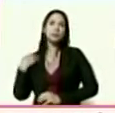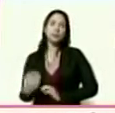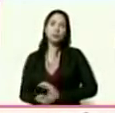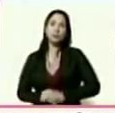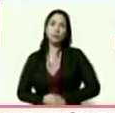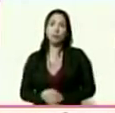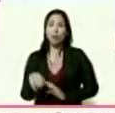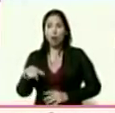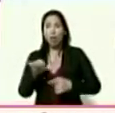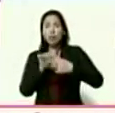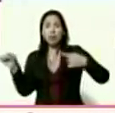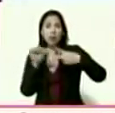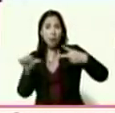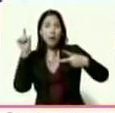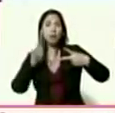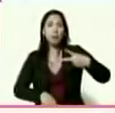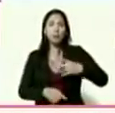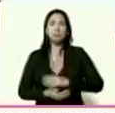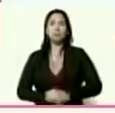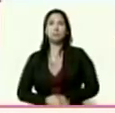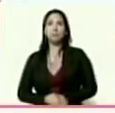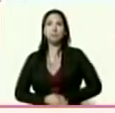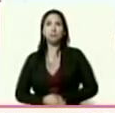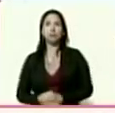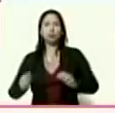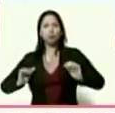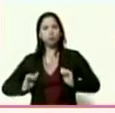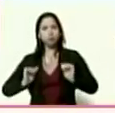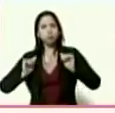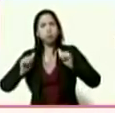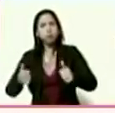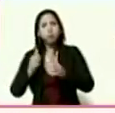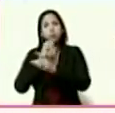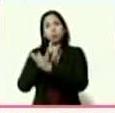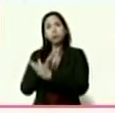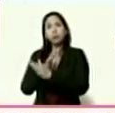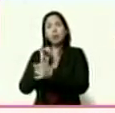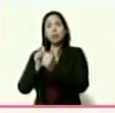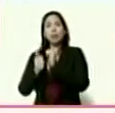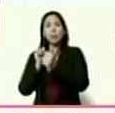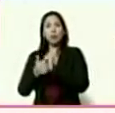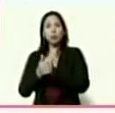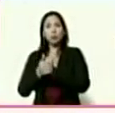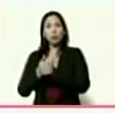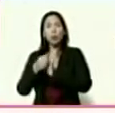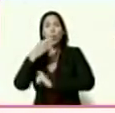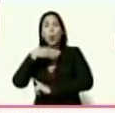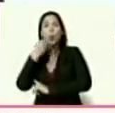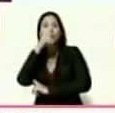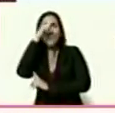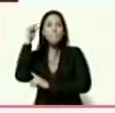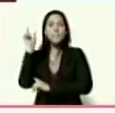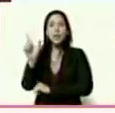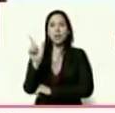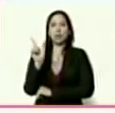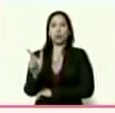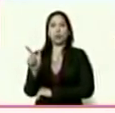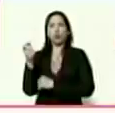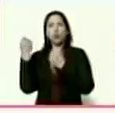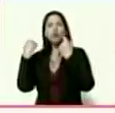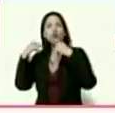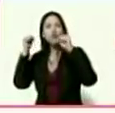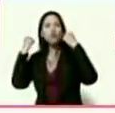Esta semana también comenzamos los Juegos Deportivos de la JPSU, un ejercicio